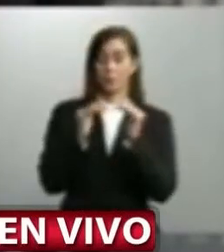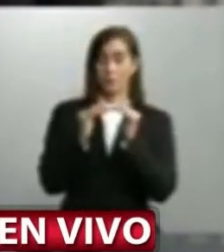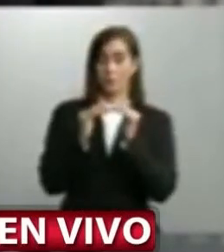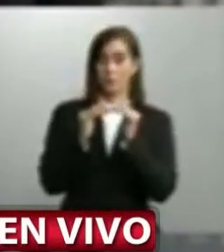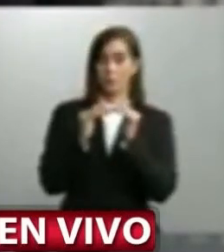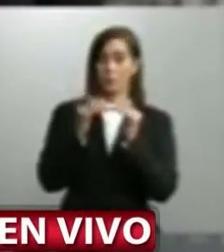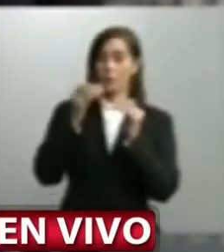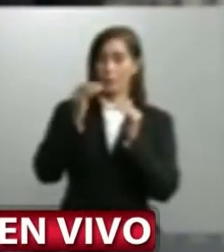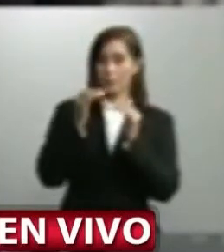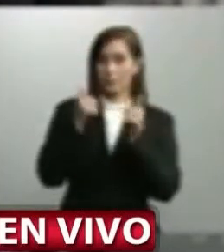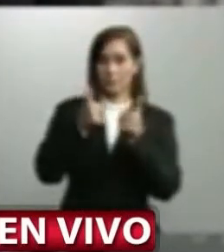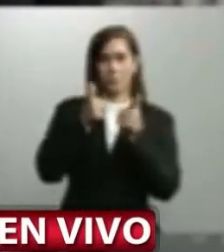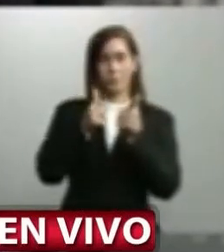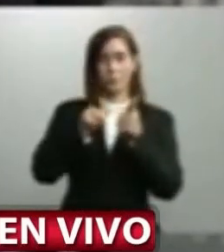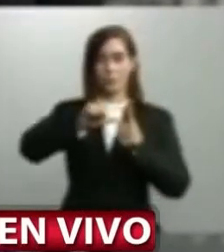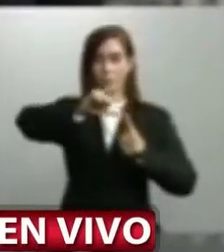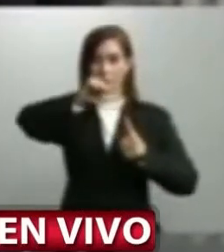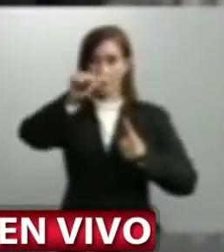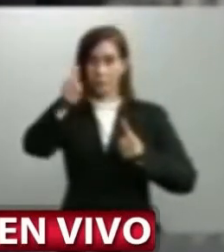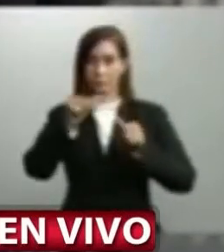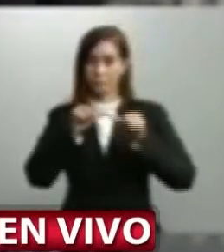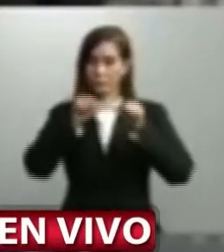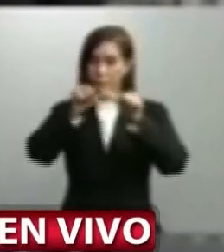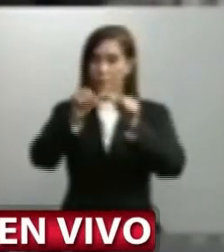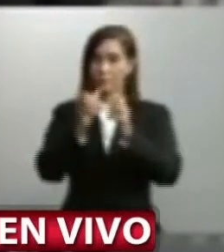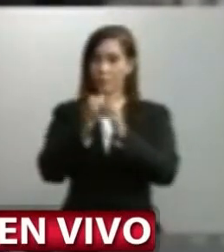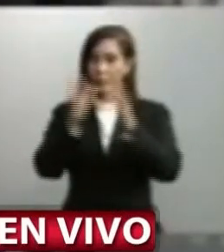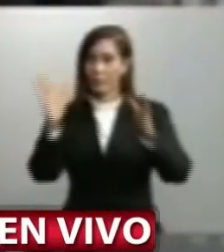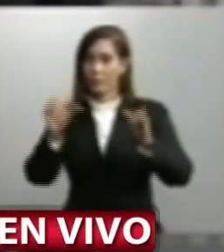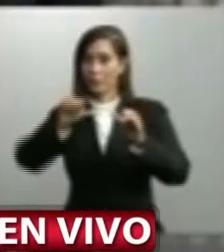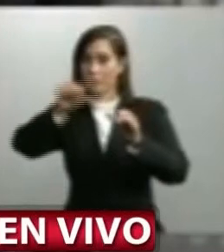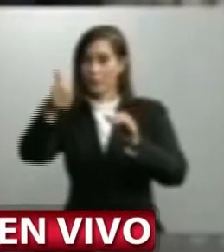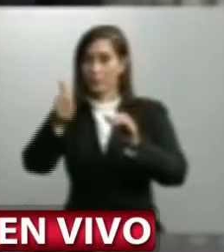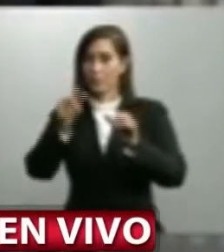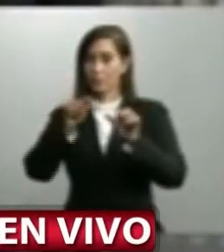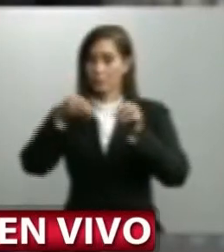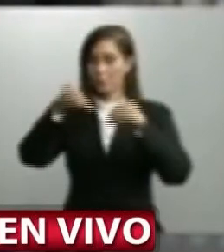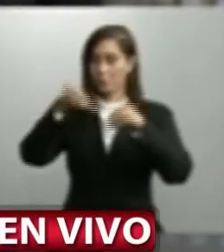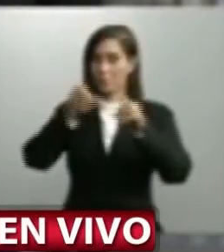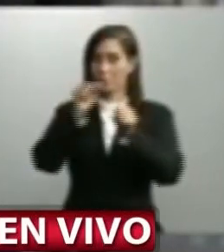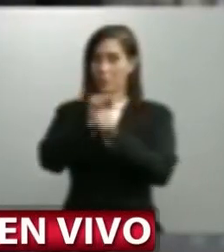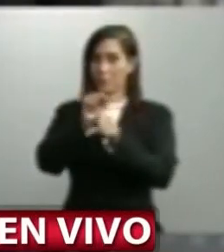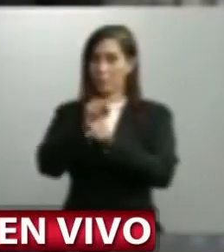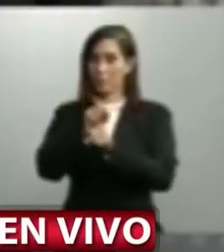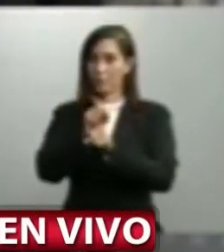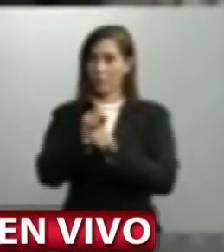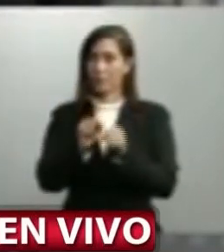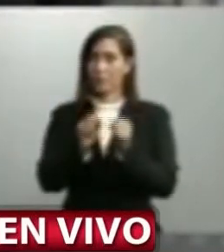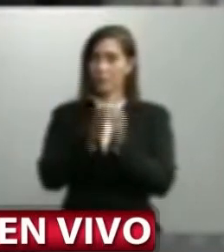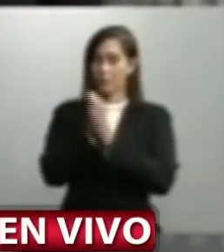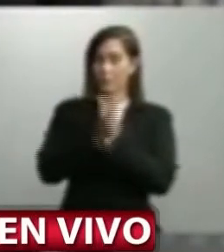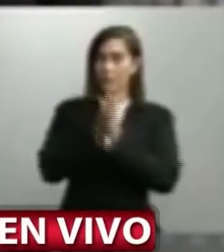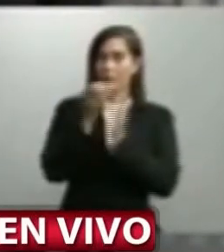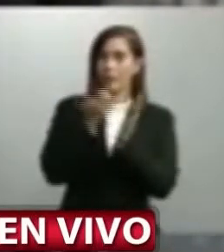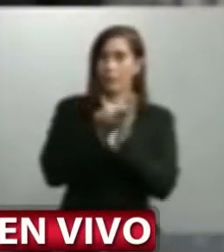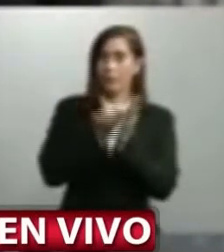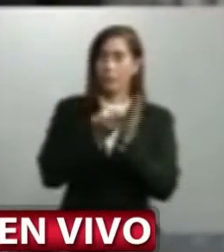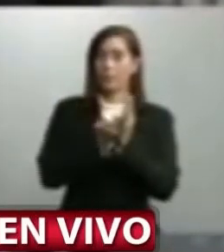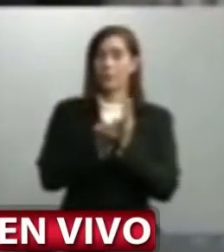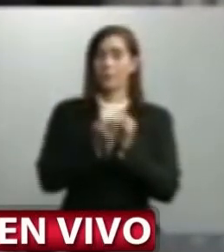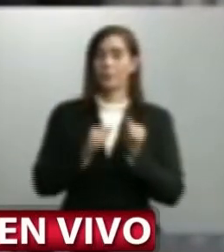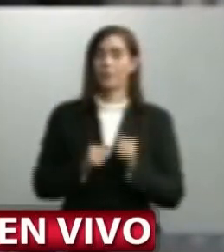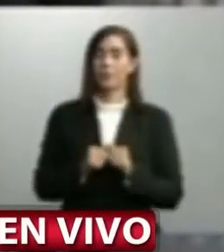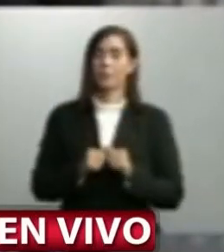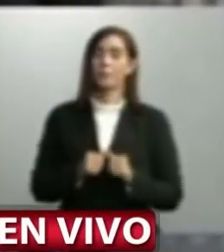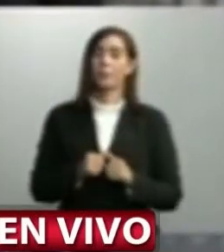la segunda fase a partir, o sea, de la reapertura económica y que tiene